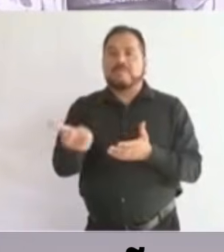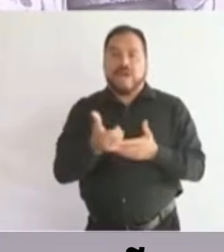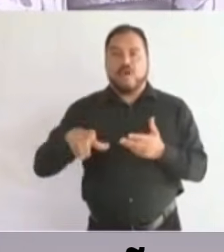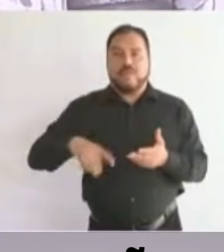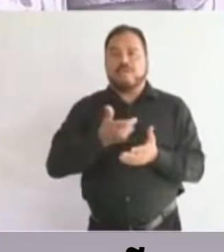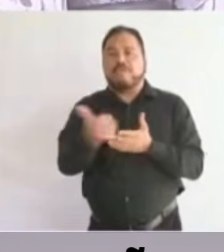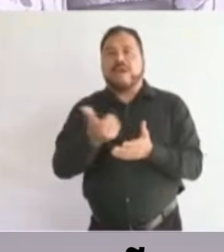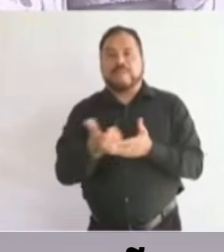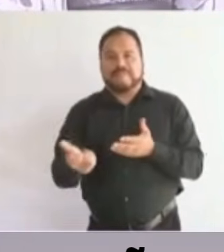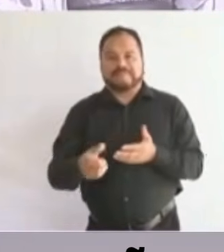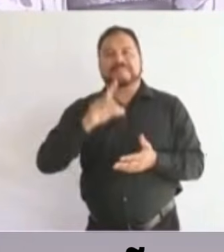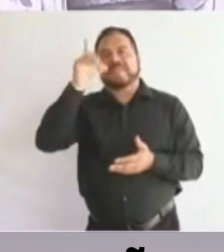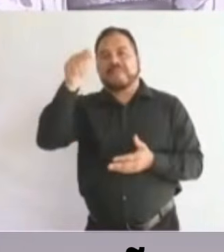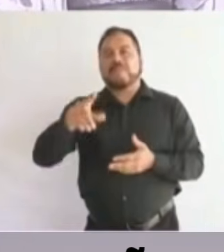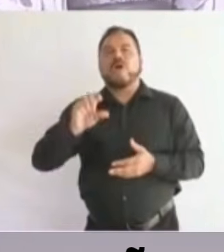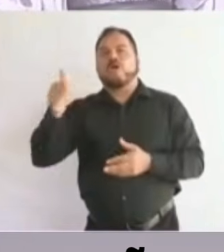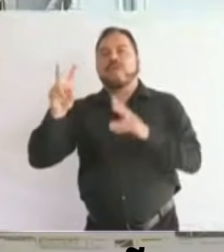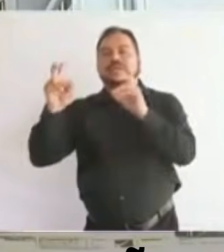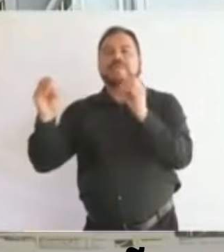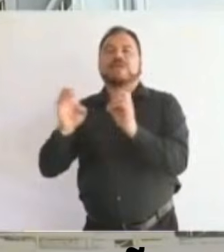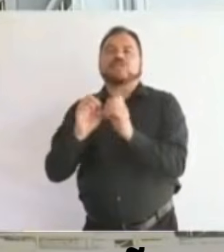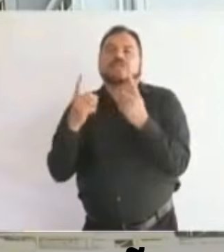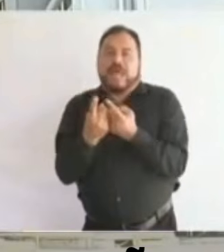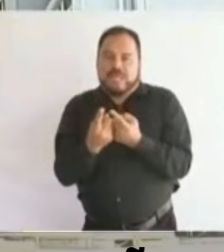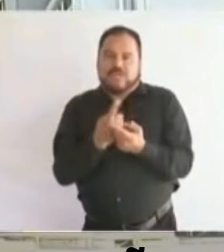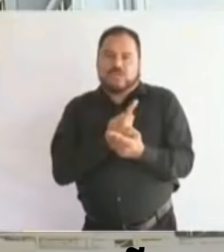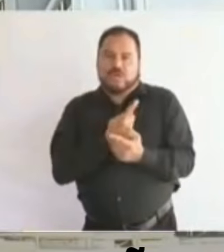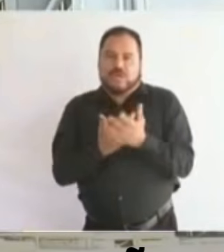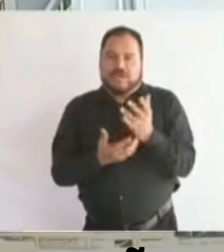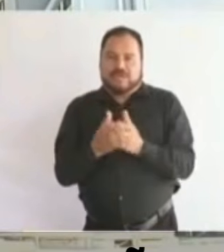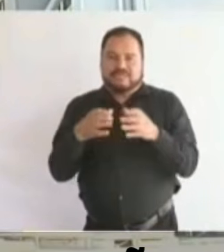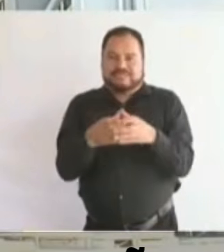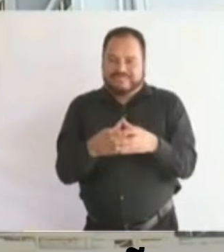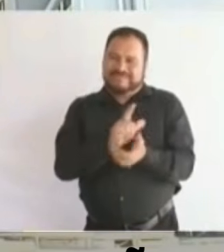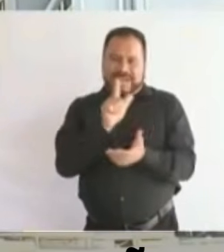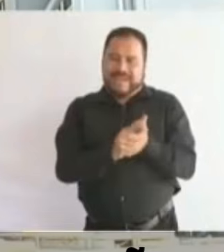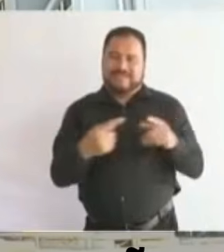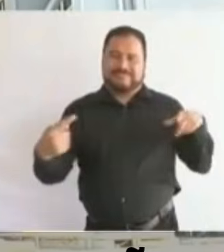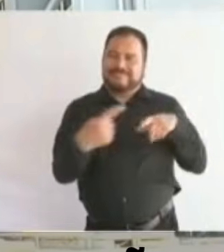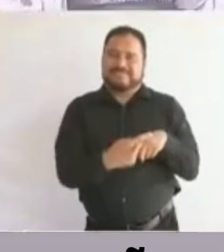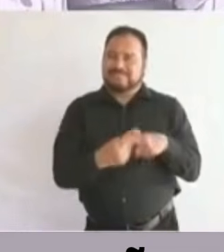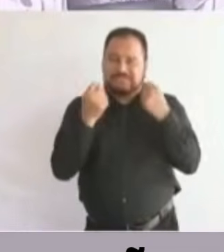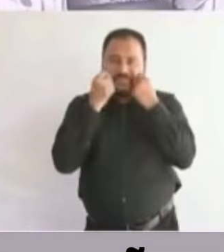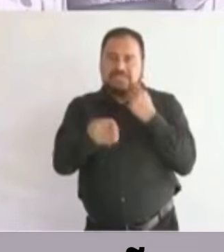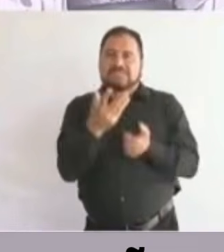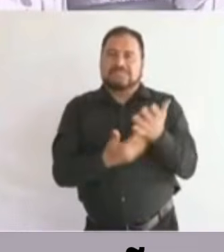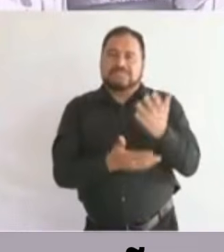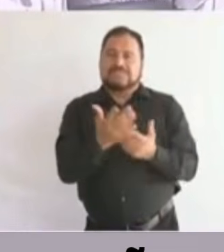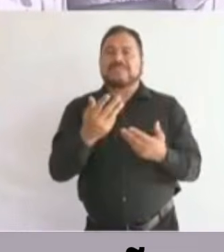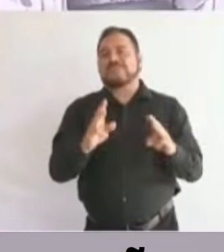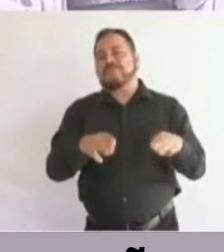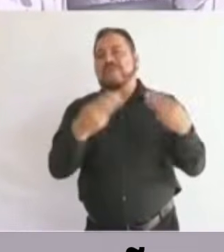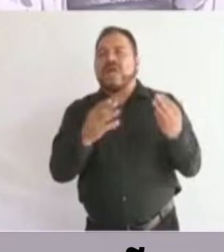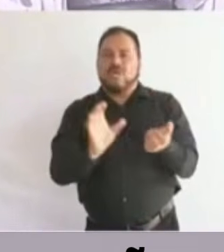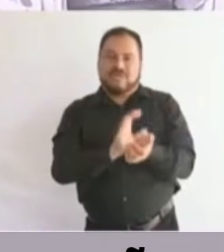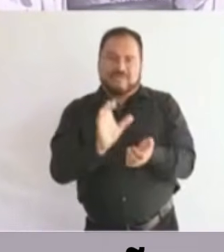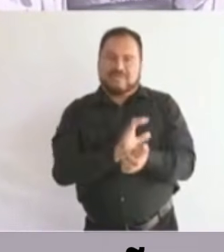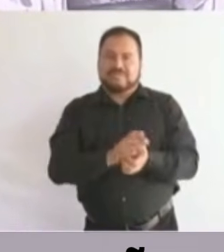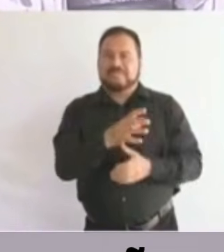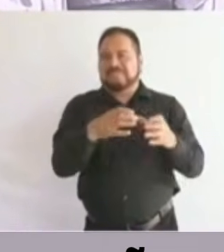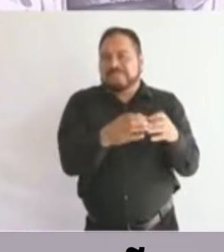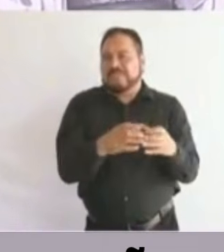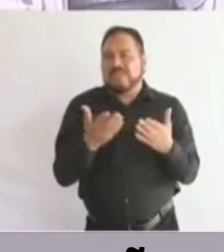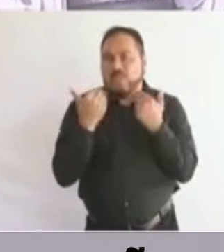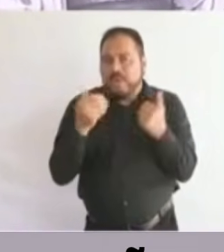Después vinieron las llamadas sociedades de autoabasto, totalmente fuera de la ley, de un mercado eléctrico que no